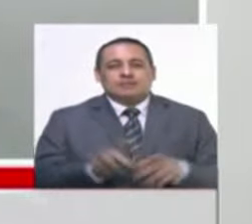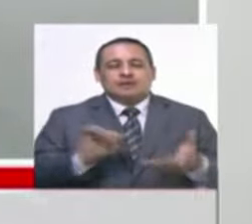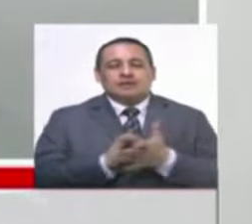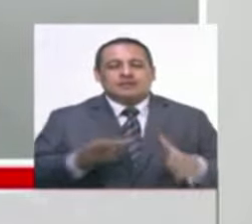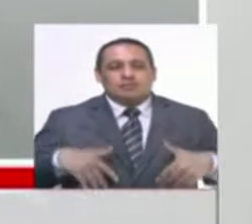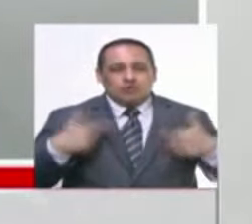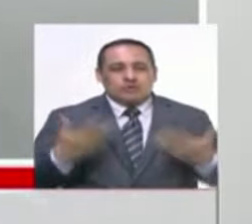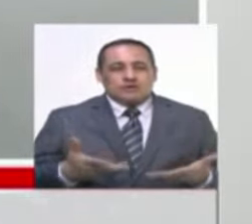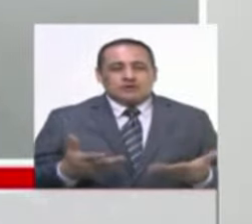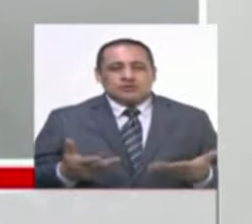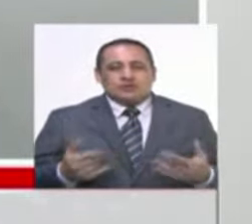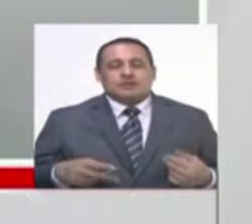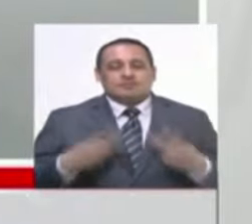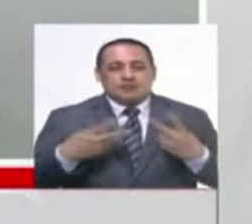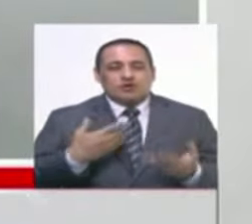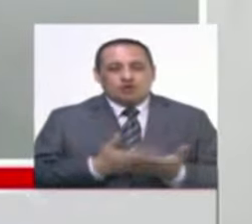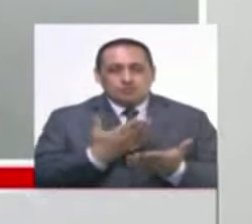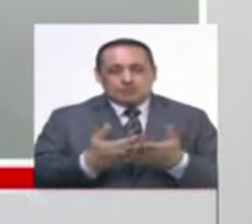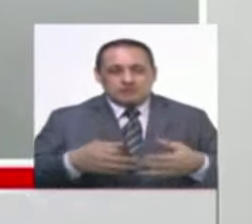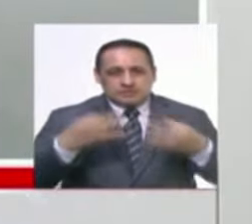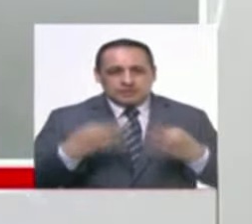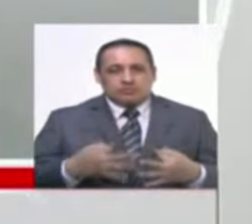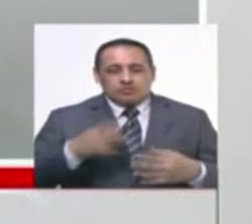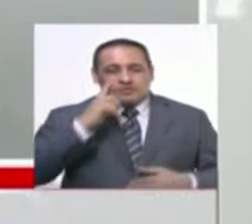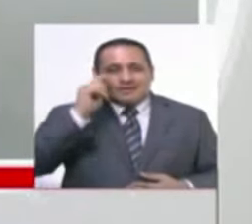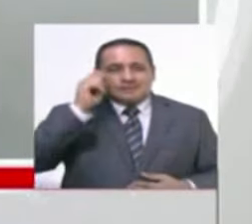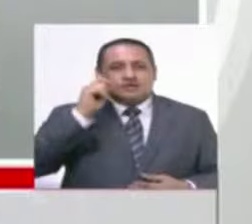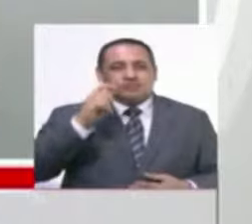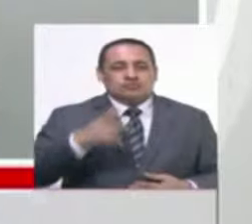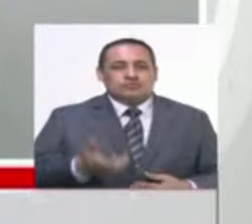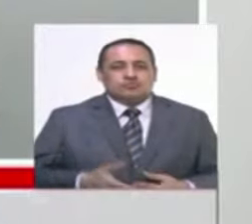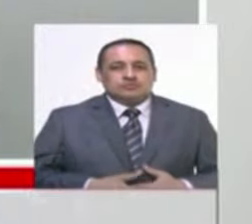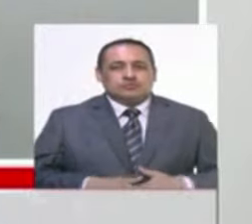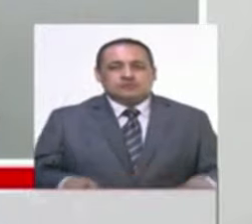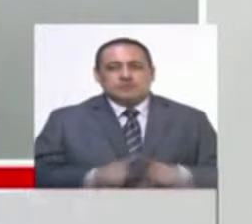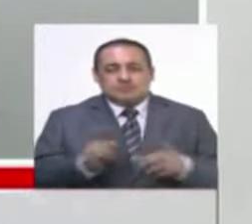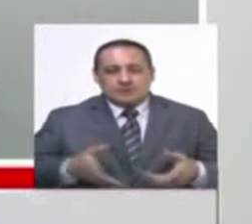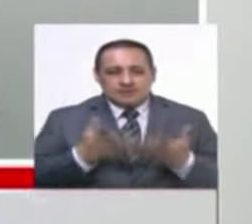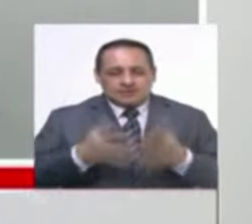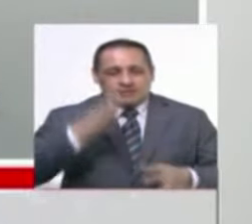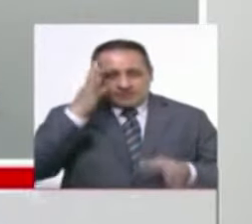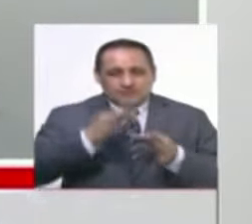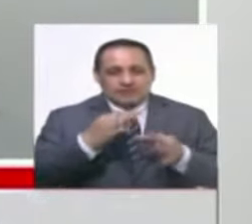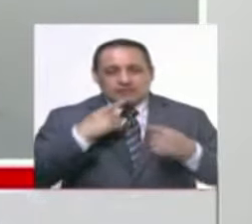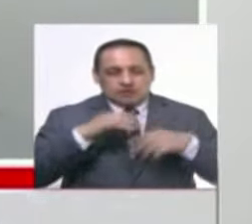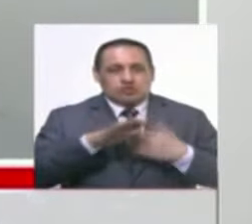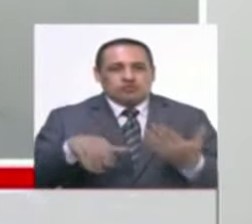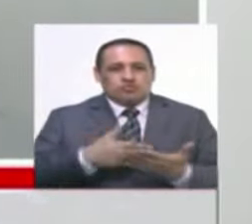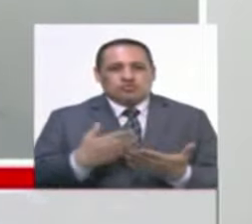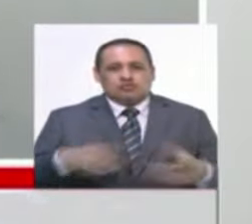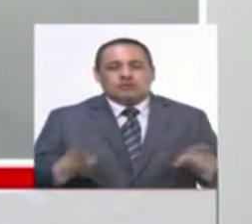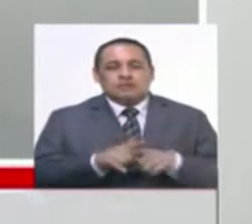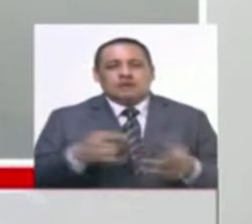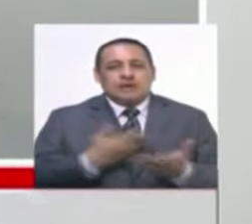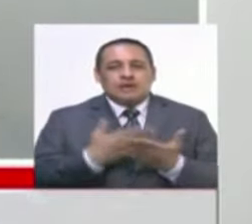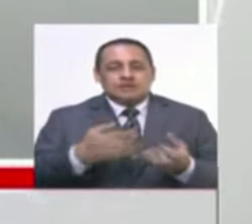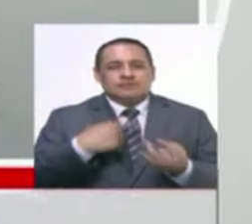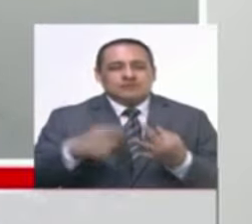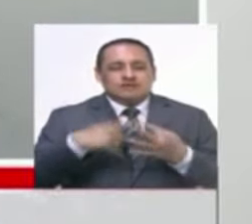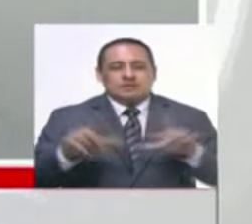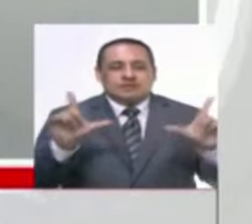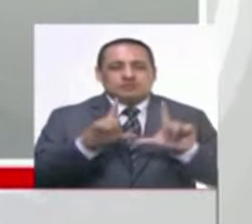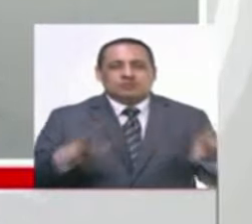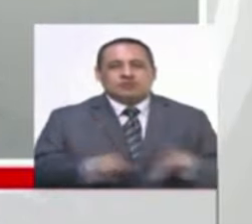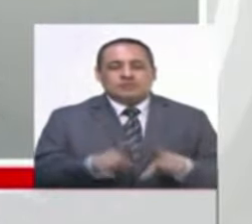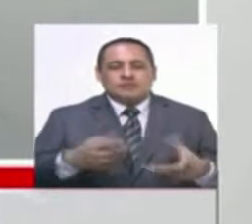poder, con pruebas contundentes, testigos, dar fe de lo que estoy diciendo. Hay medios de comunicación que